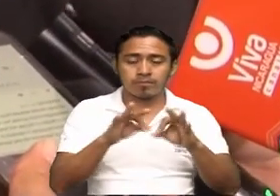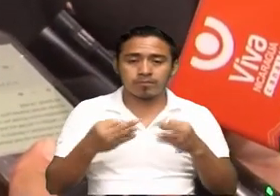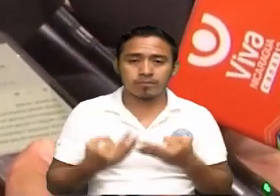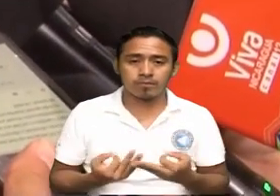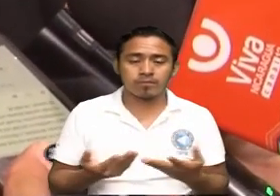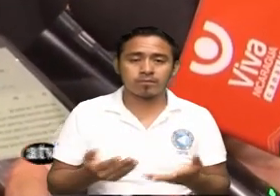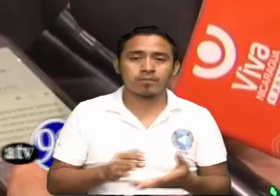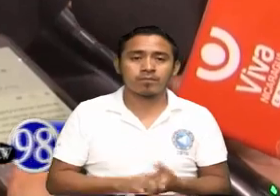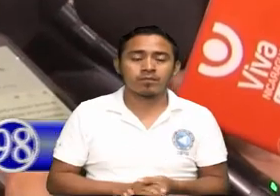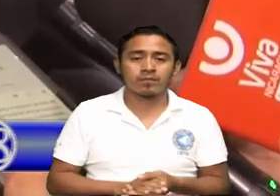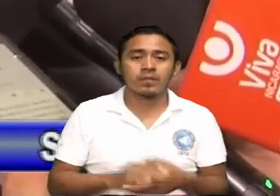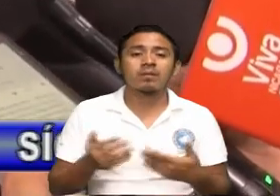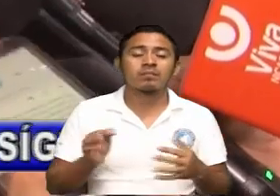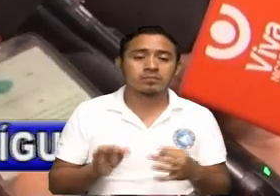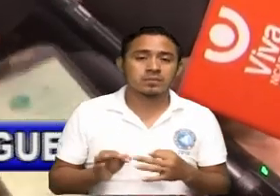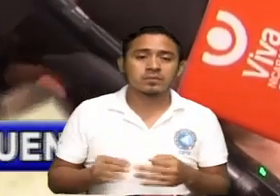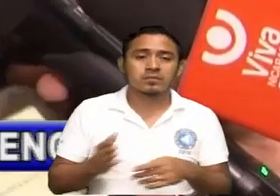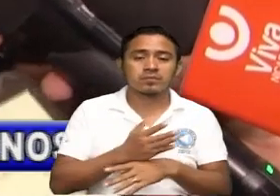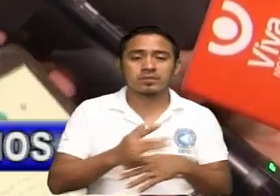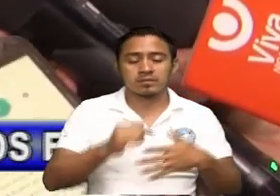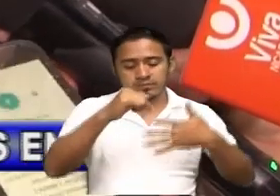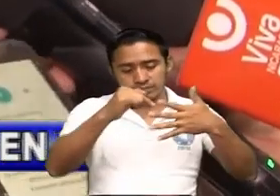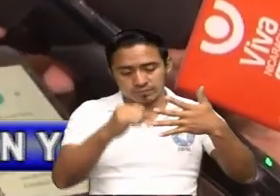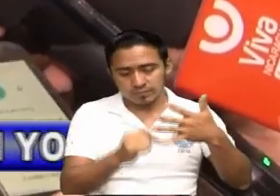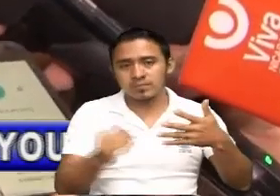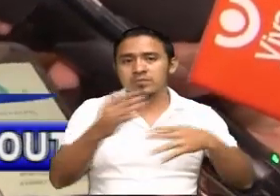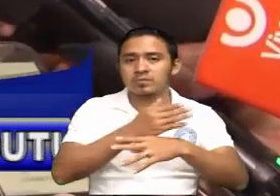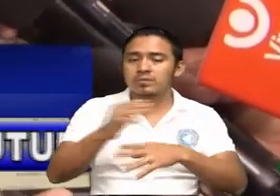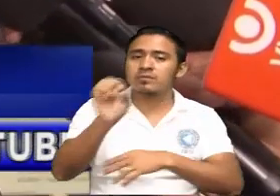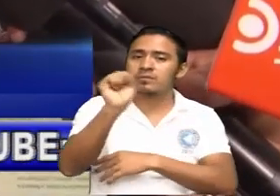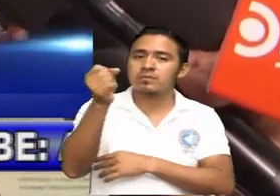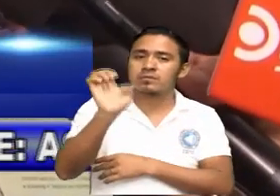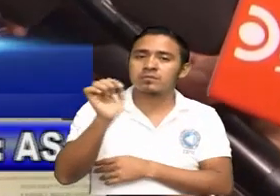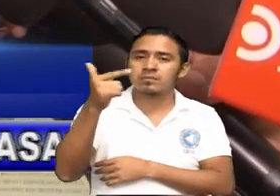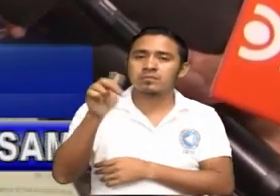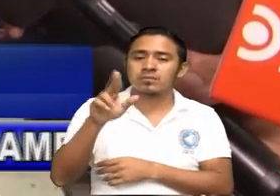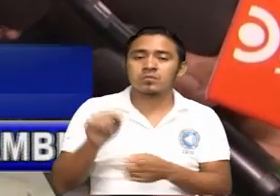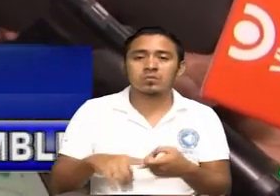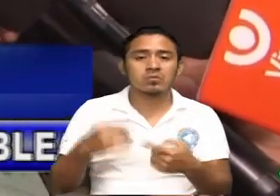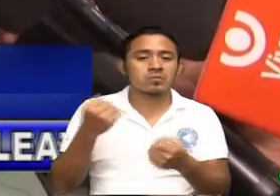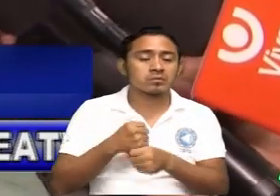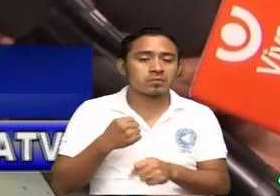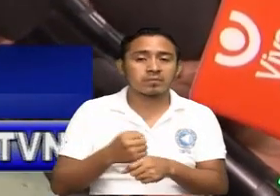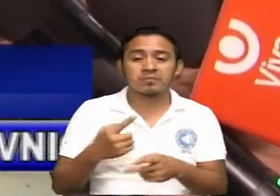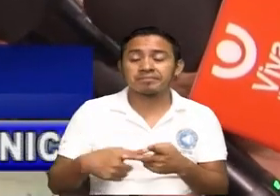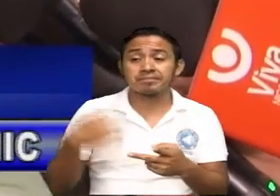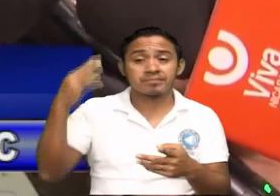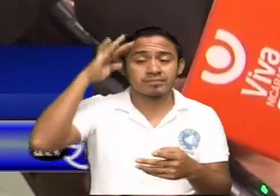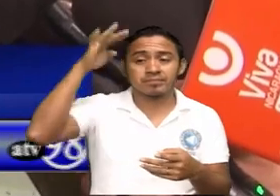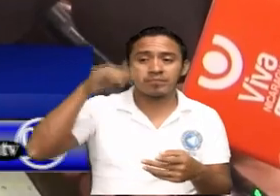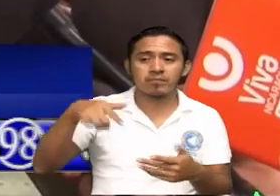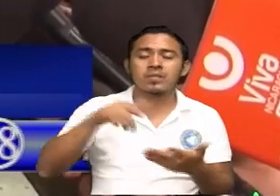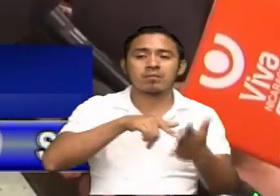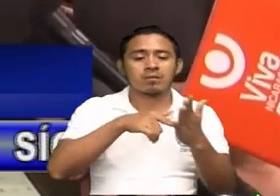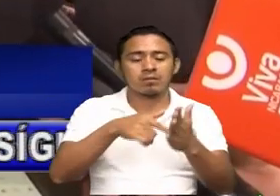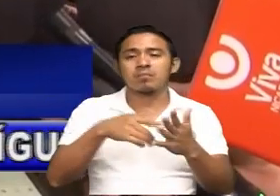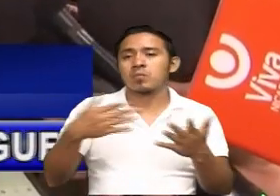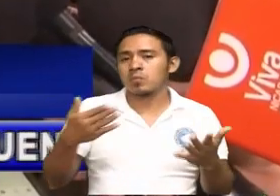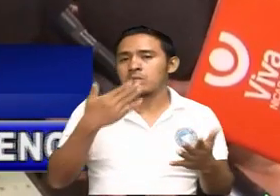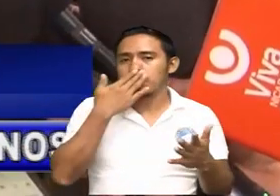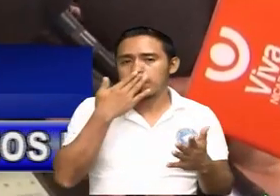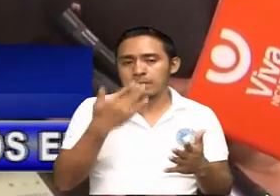familias y cumplir con las cláusulas de los seguros, ¿verdad?, en los trabajos, en el empleador. Y entonces, esto es un ejemplo más,